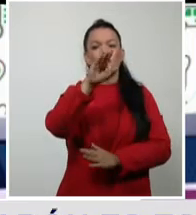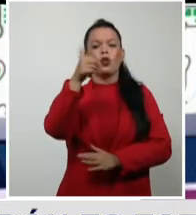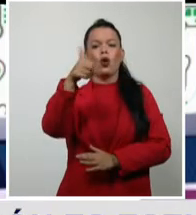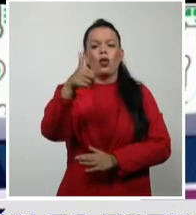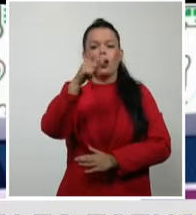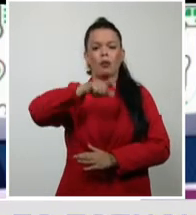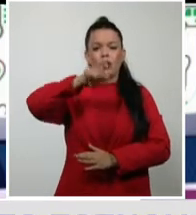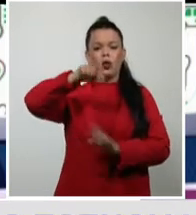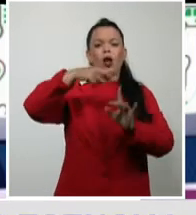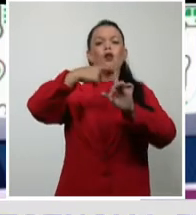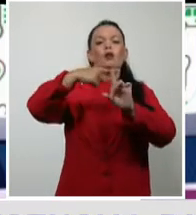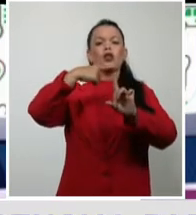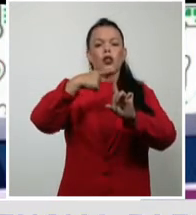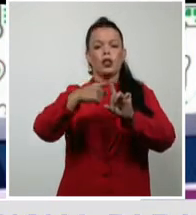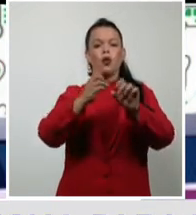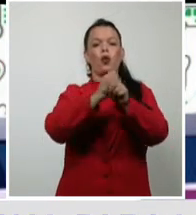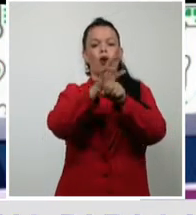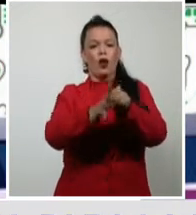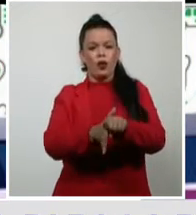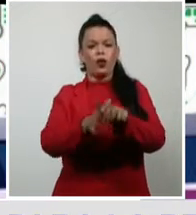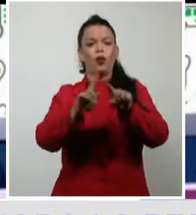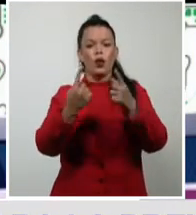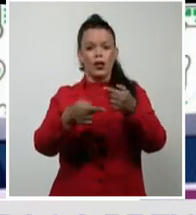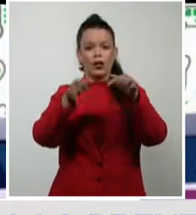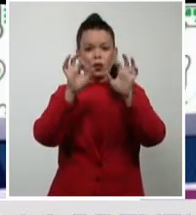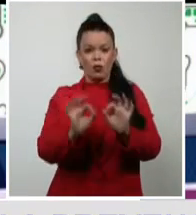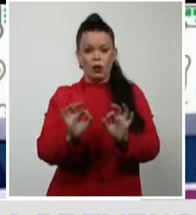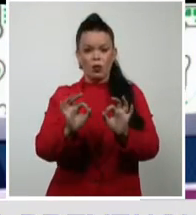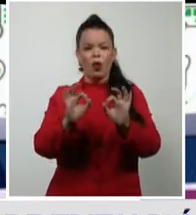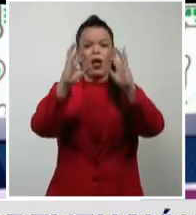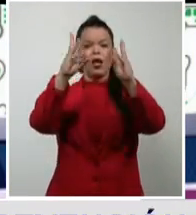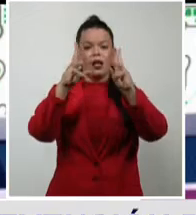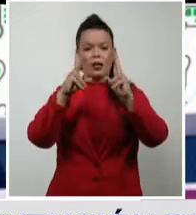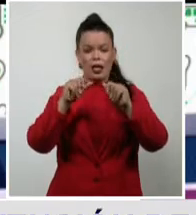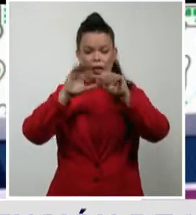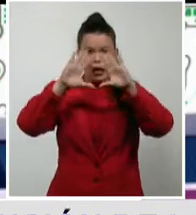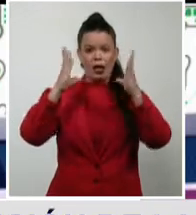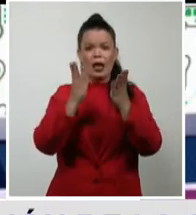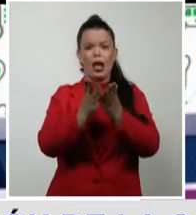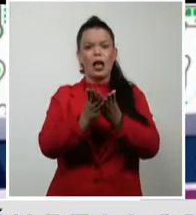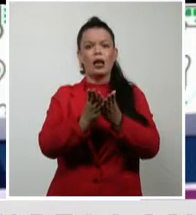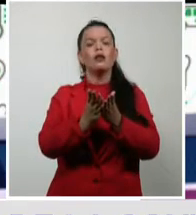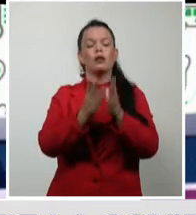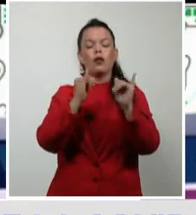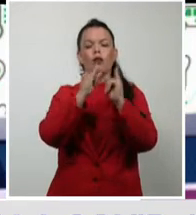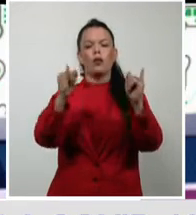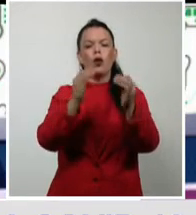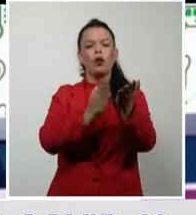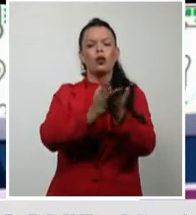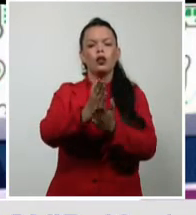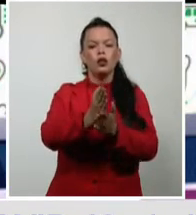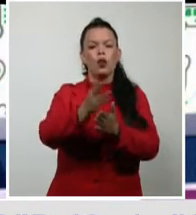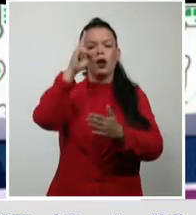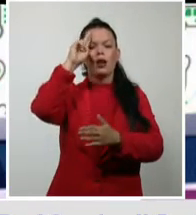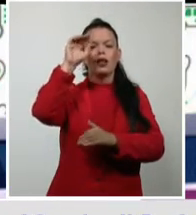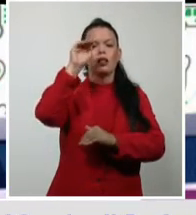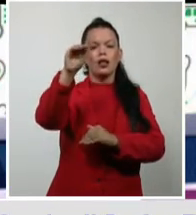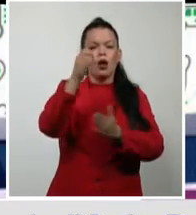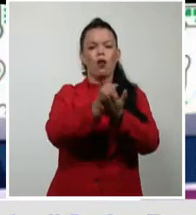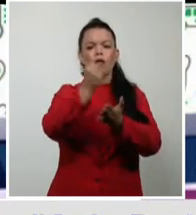con la enfermedad. Por tanto, de las estadísticas generales podemos decir que se mantienen ingresados confirmados